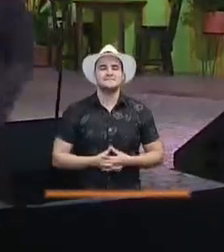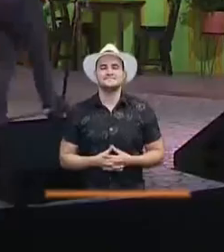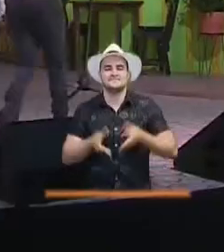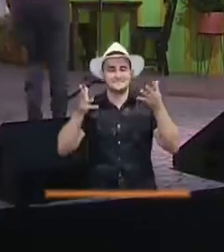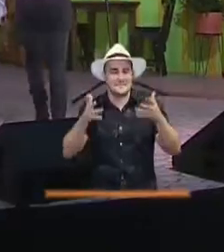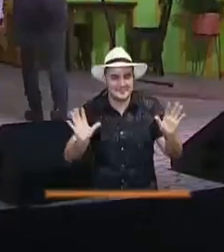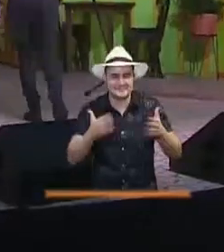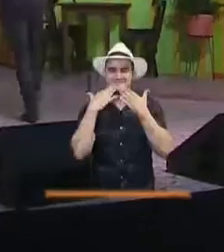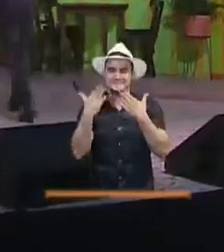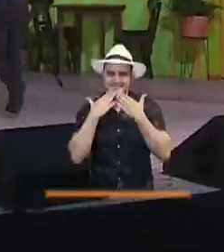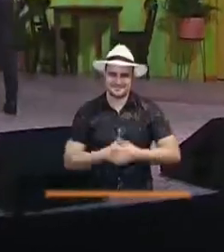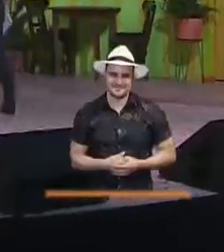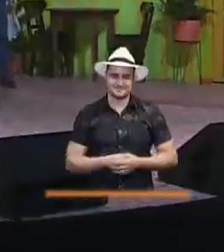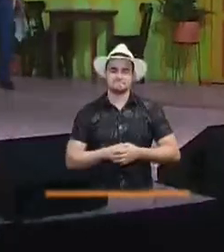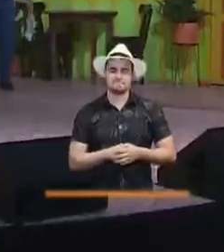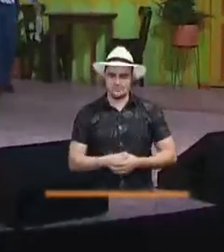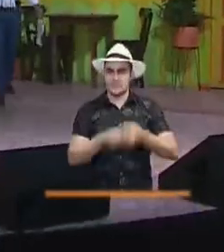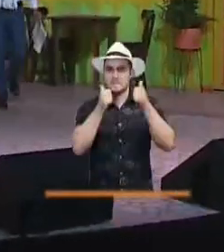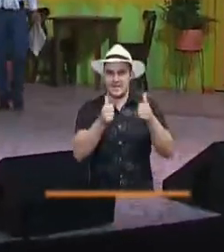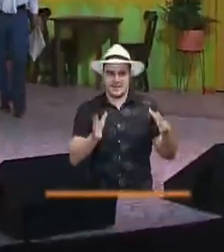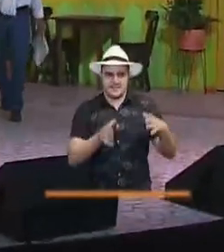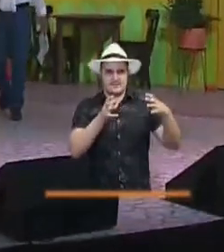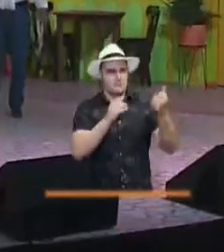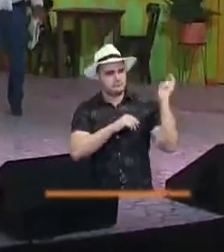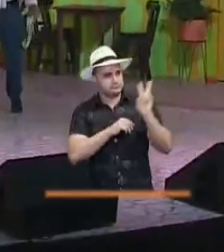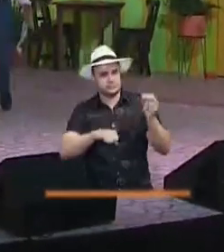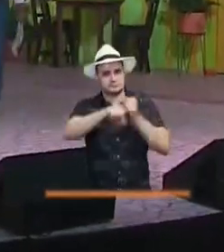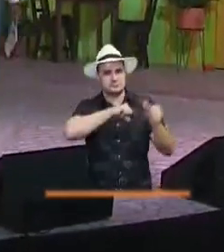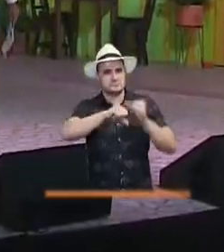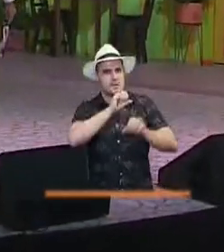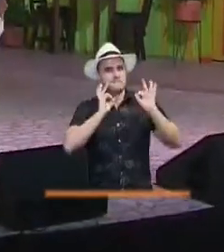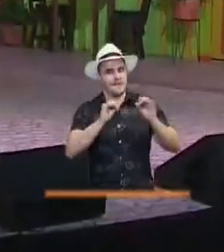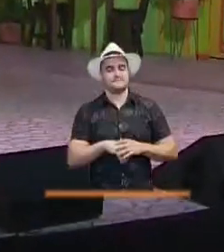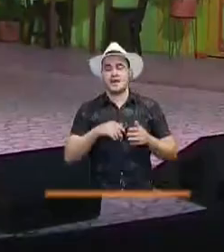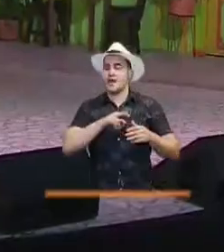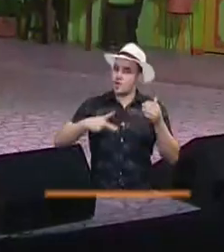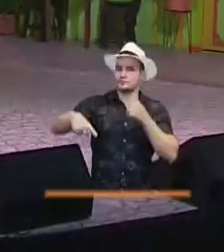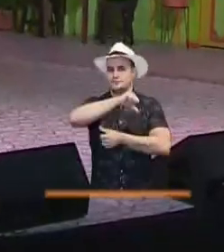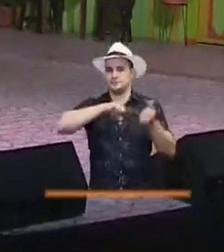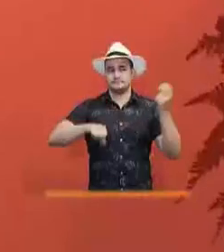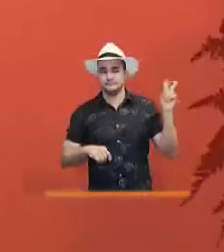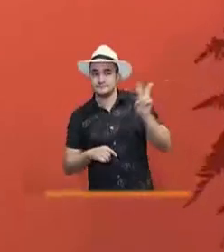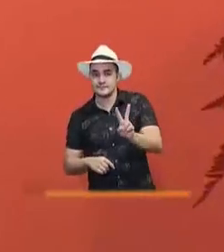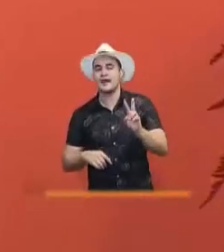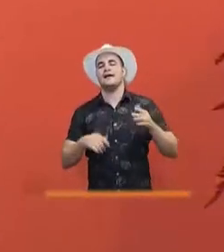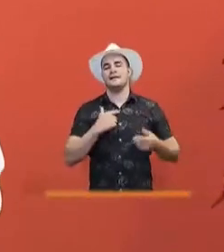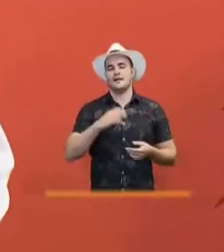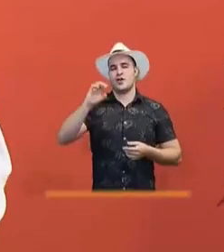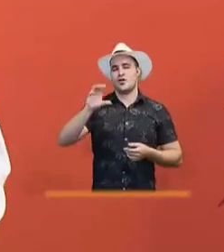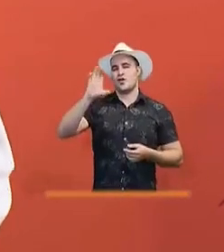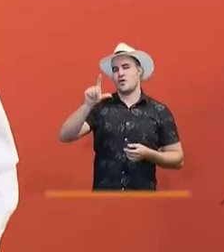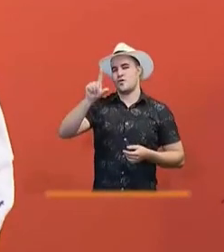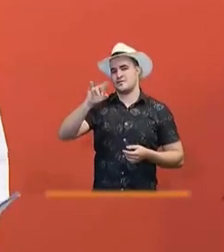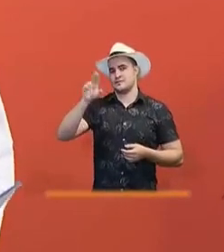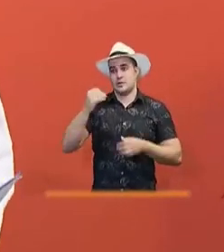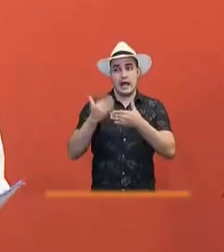Bueno, muchas gracias, trovadores. Ha terminado la tanda y llamamos a la siguiente pareja. Viene Cocolizo, clasificado en la tercera